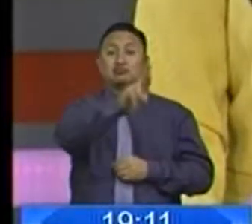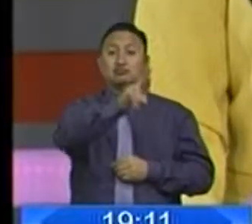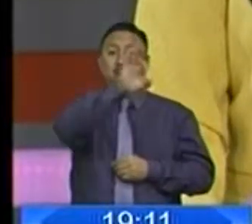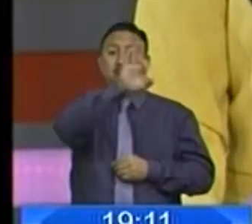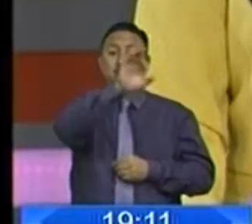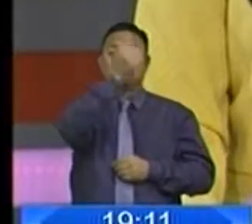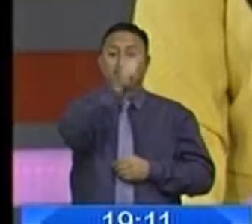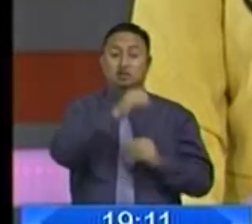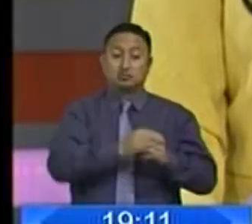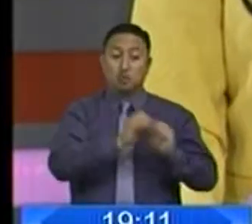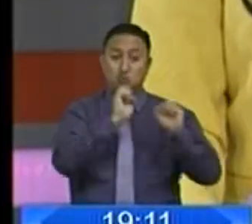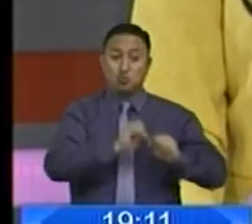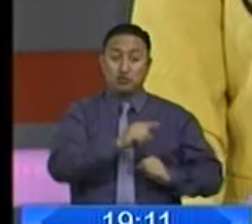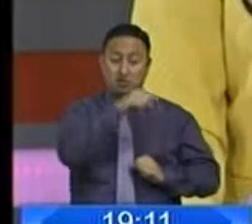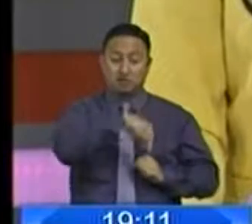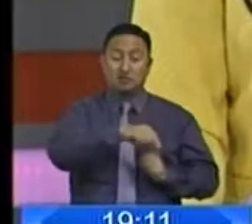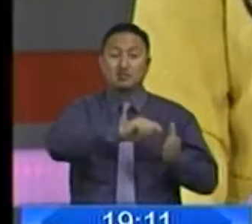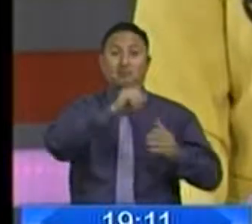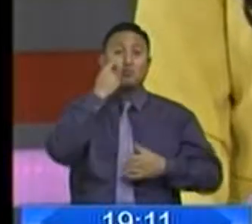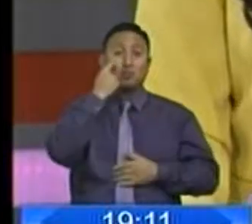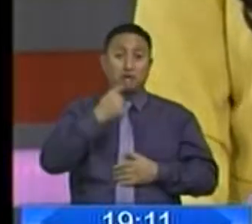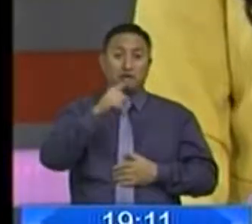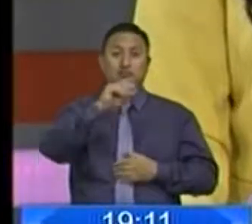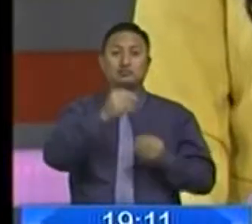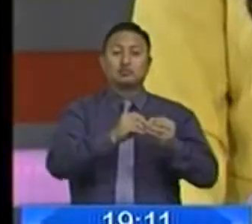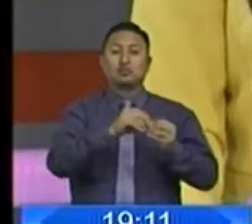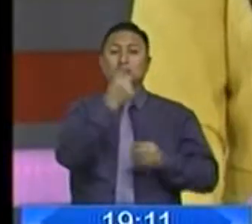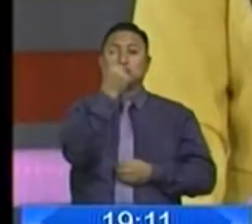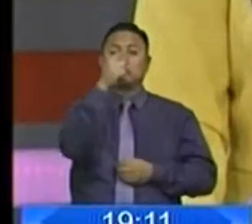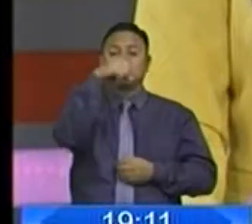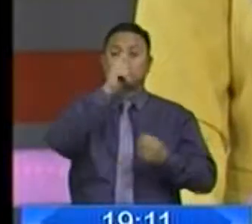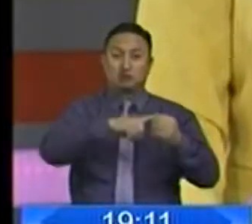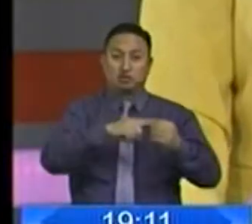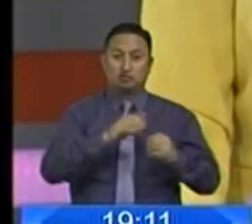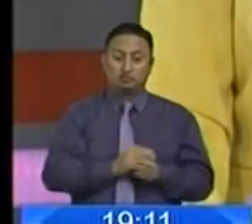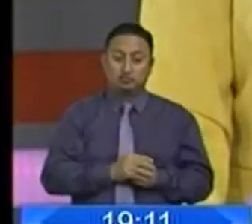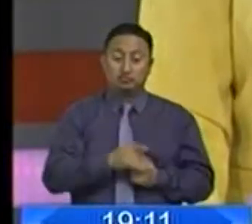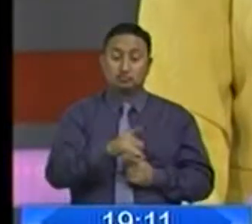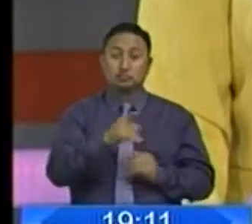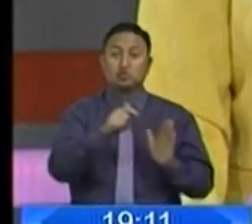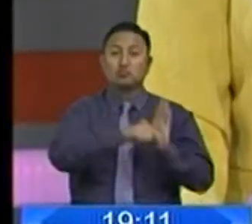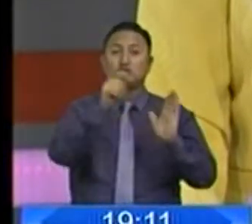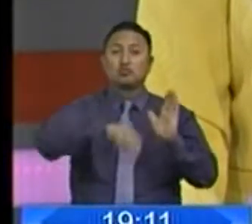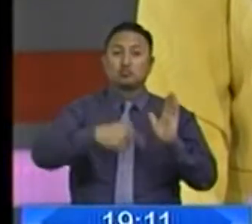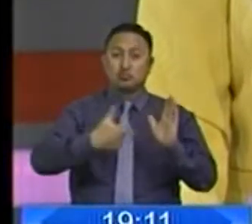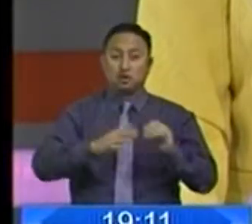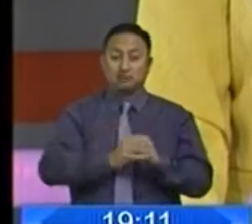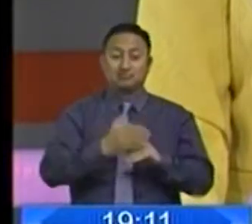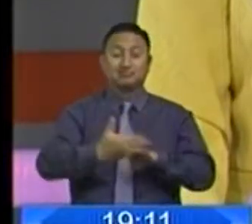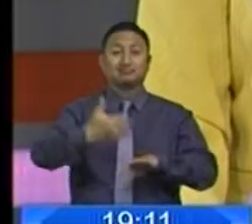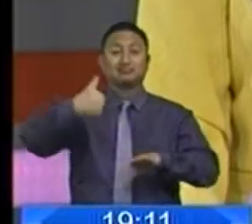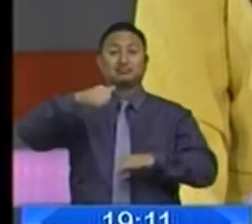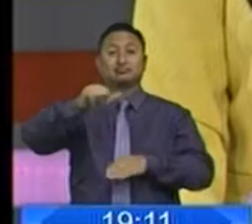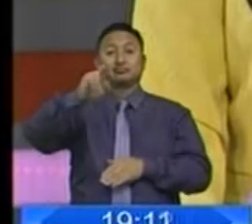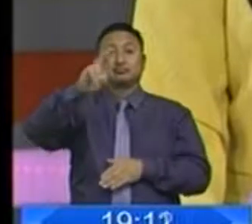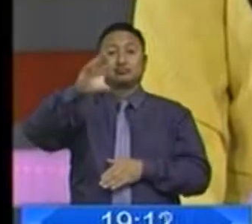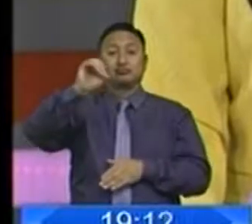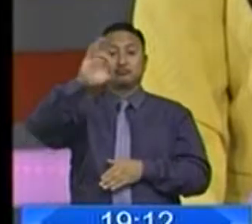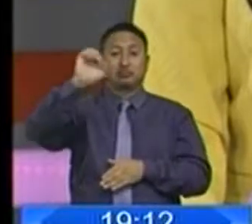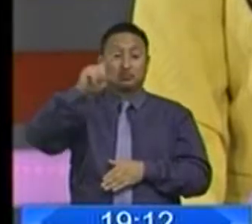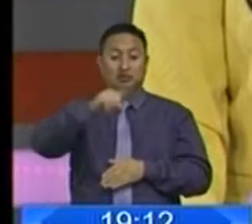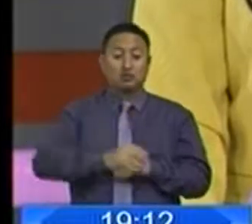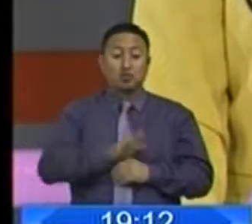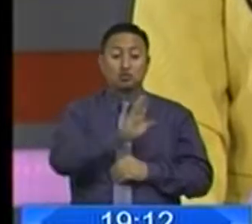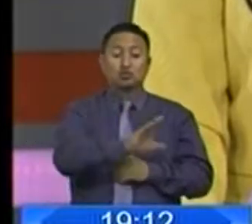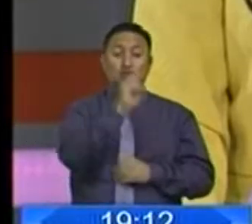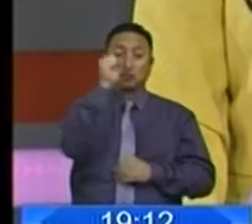cual podrá mantener su señal de prueba en Canal 11 Quito. En su sentencia determinó que las resoluciones de Arcotel vulneraron los